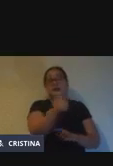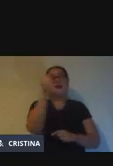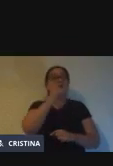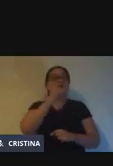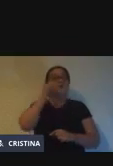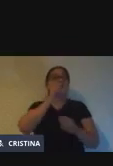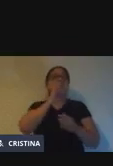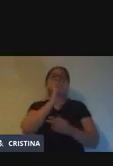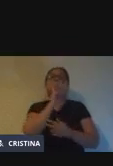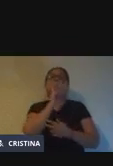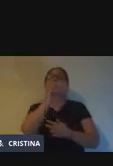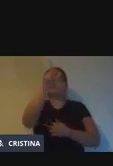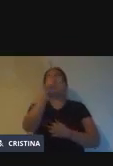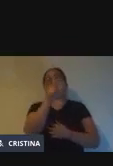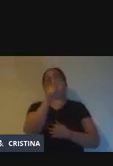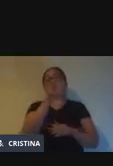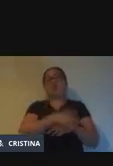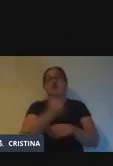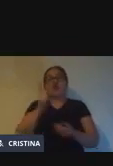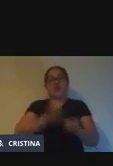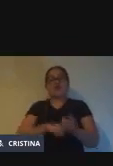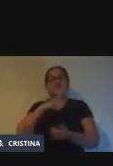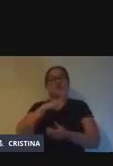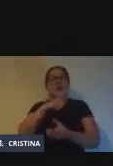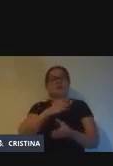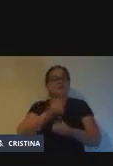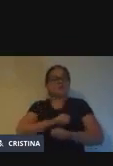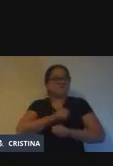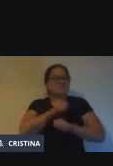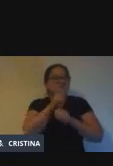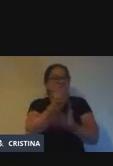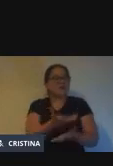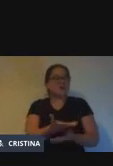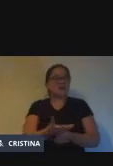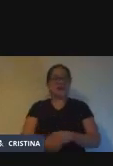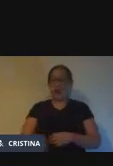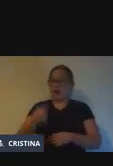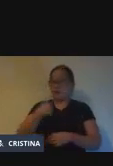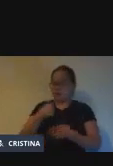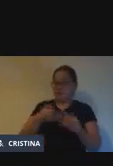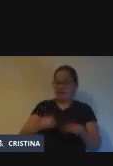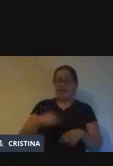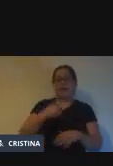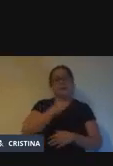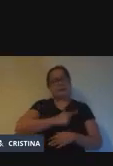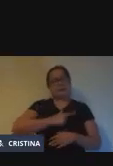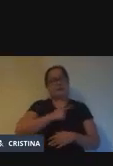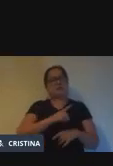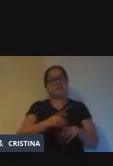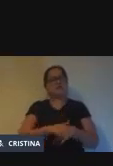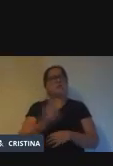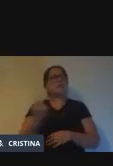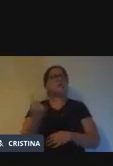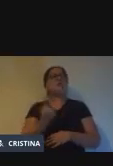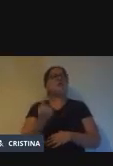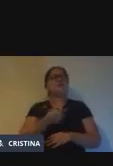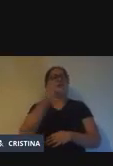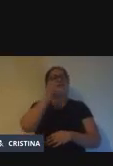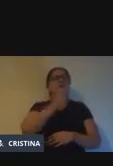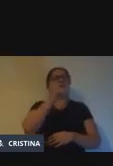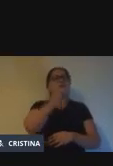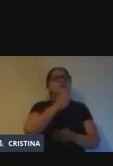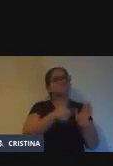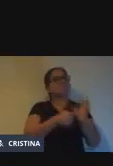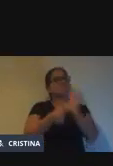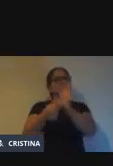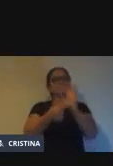explica Borges, ¿no? Y a mí me encanta esa frase porque, y la repito constantemente, porque